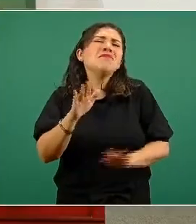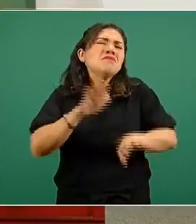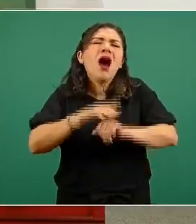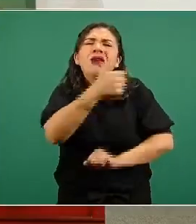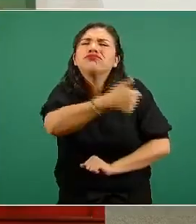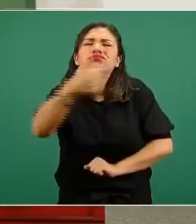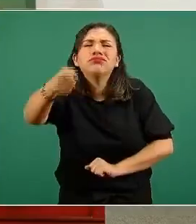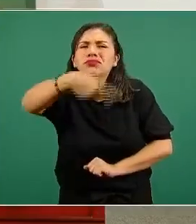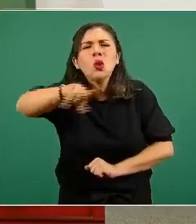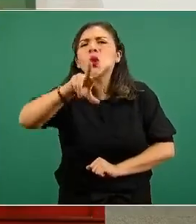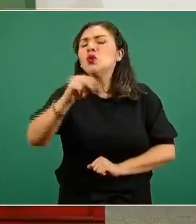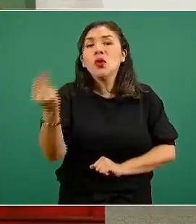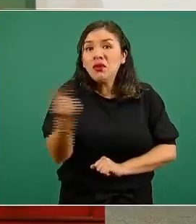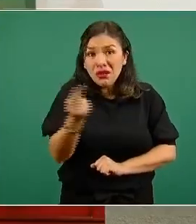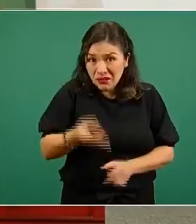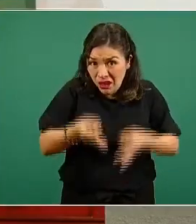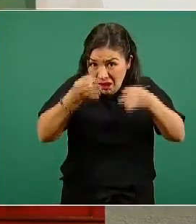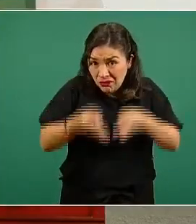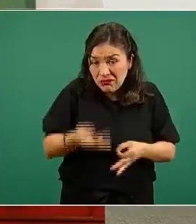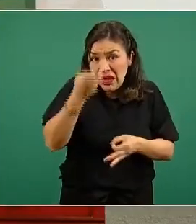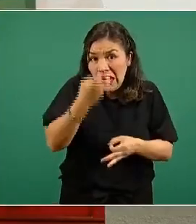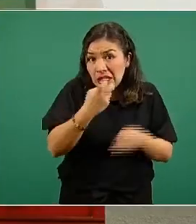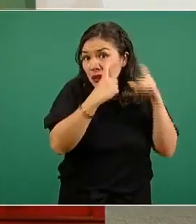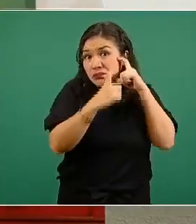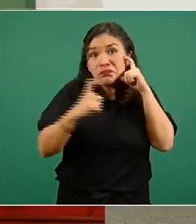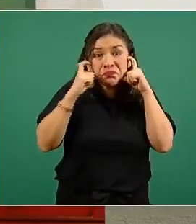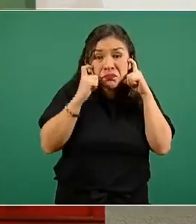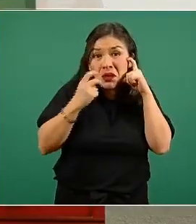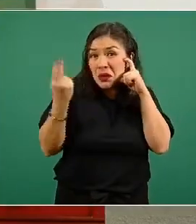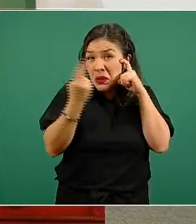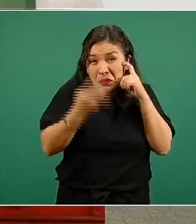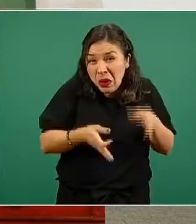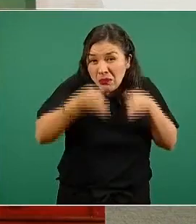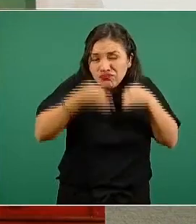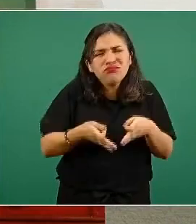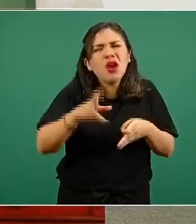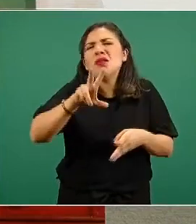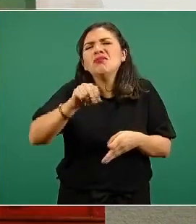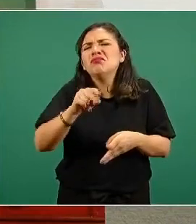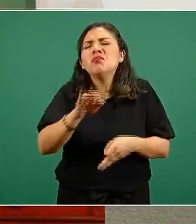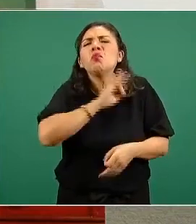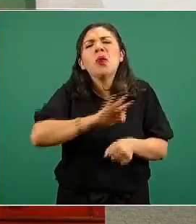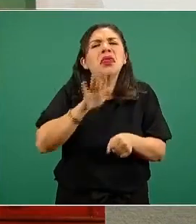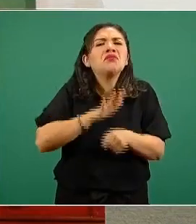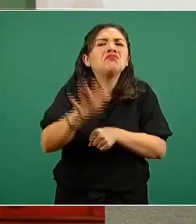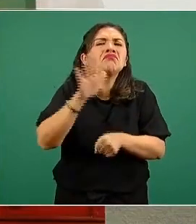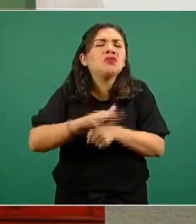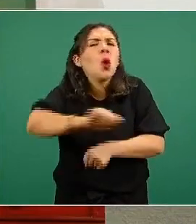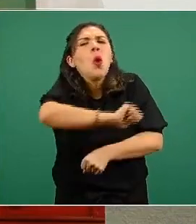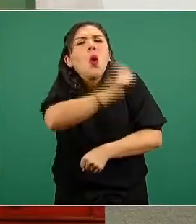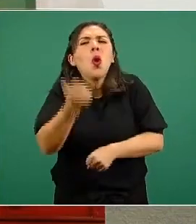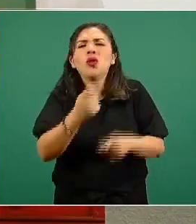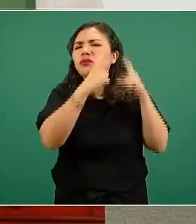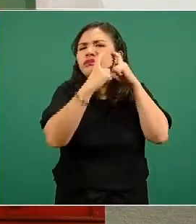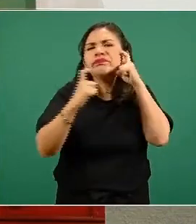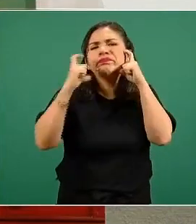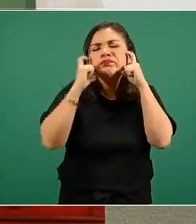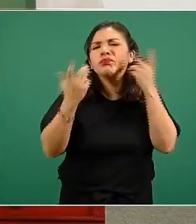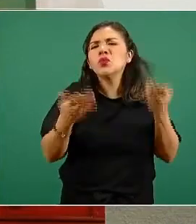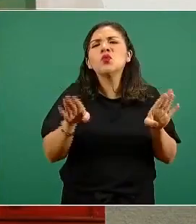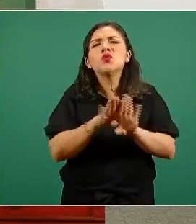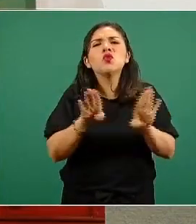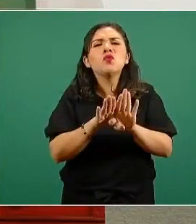que no requerimos de hacerlo y que podemos utilizar de los, valga